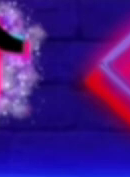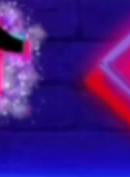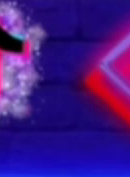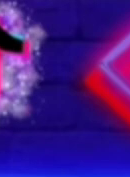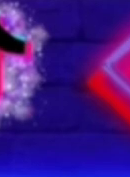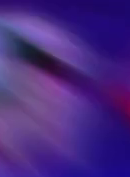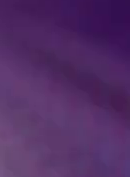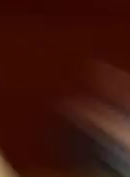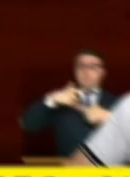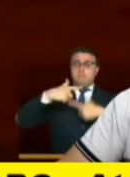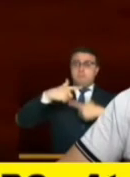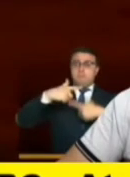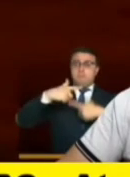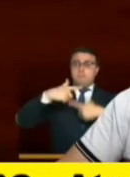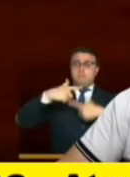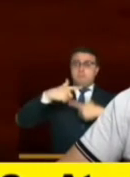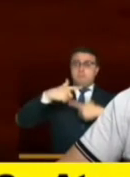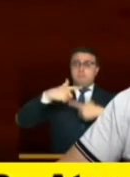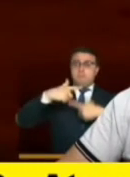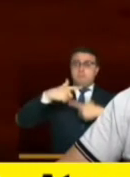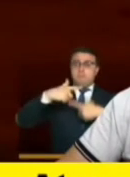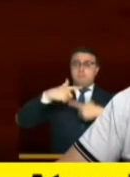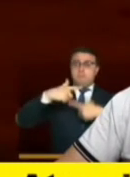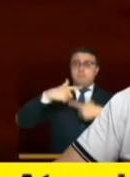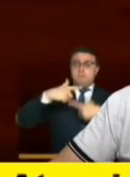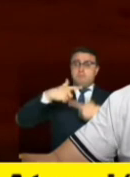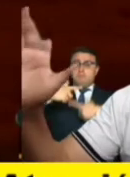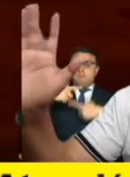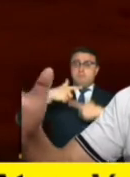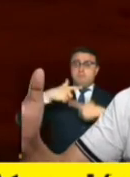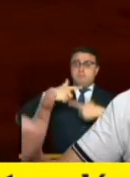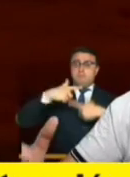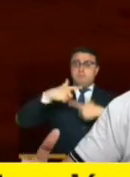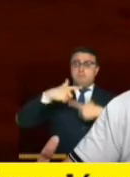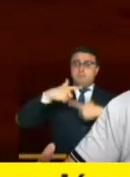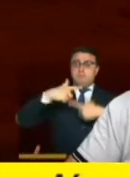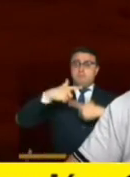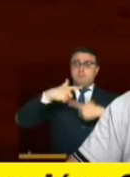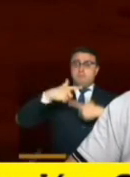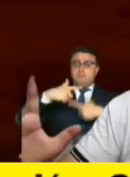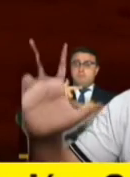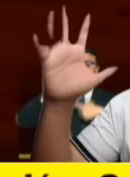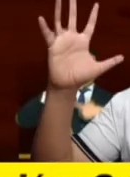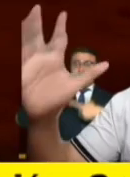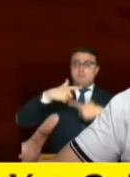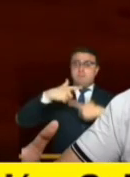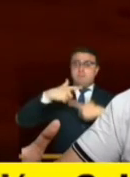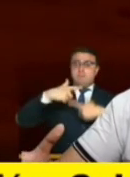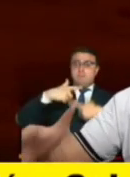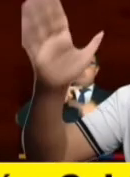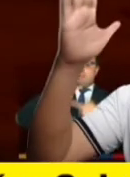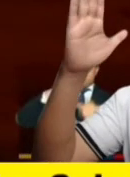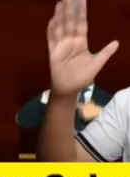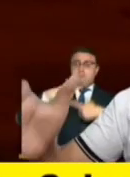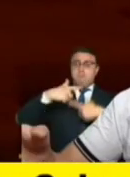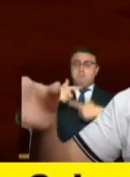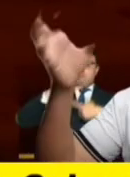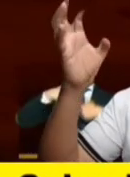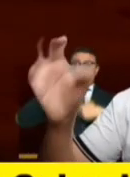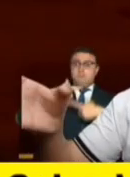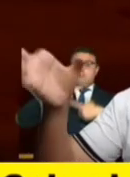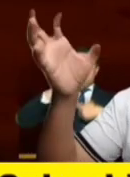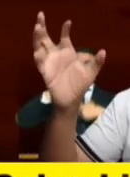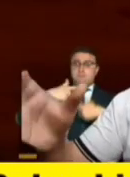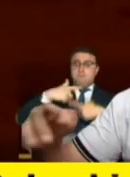brindarte esta nueva información. Así. Atención. Vamos a colocar lo que ha dicho el día de ayer el presidente sobre Colombia Mayor y el aumento,